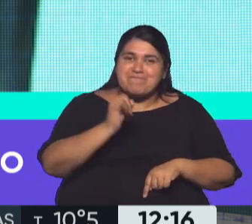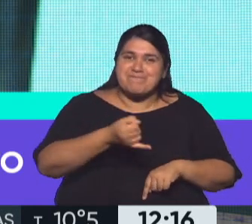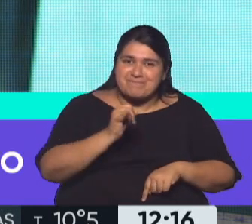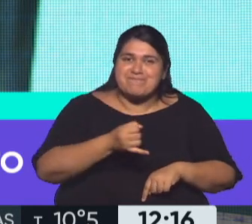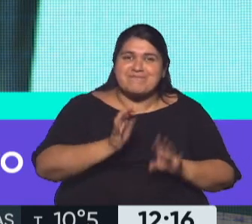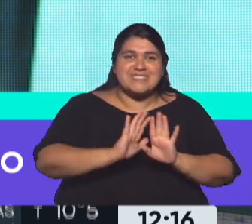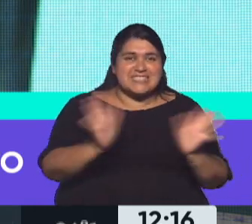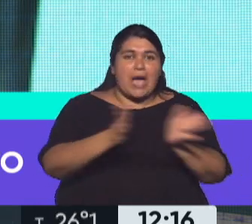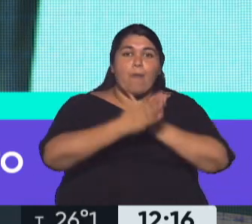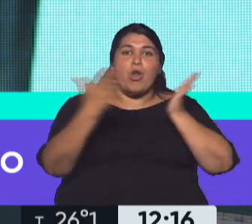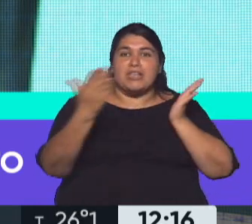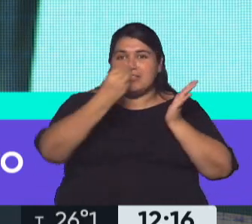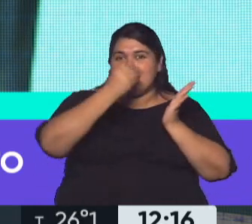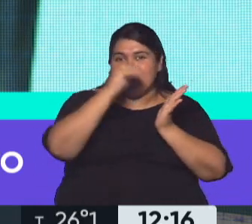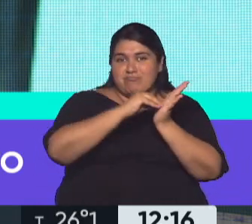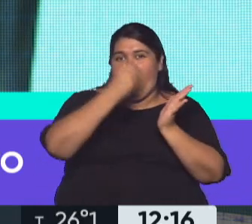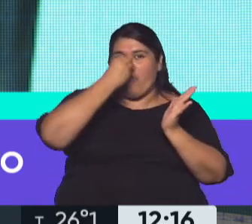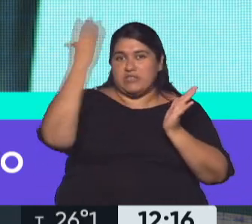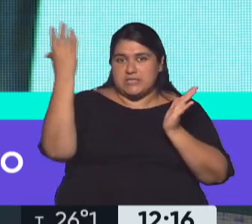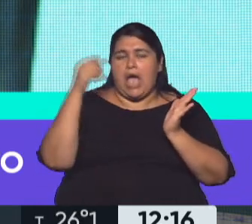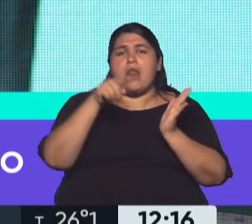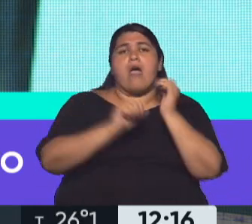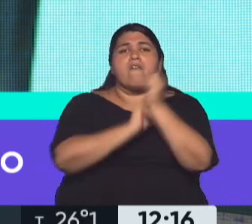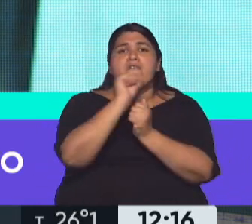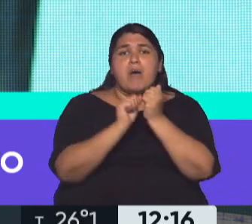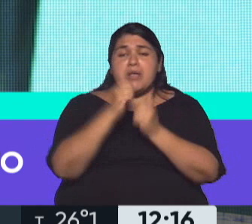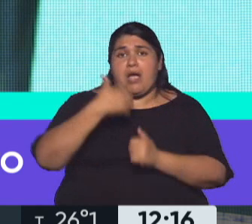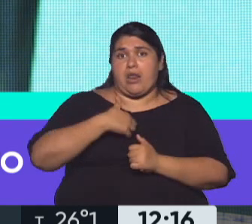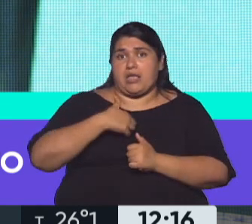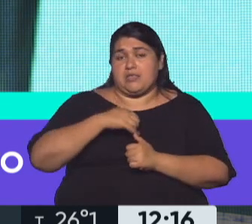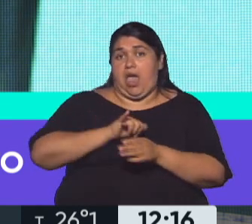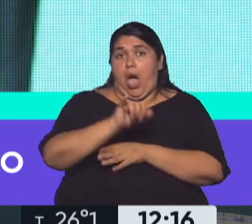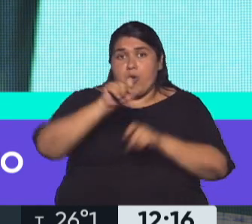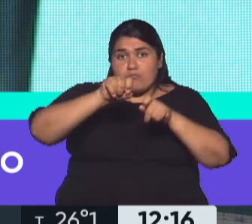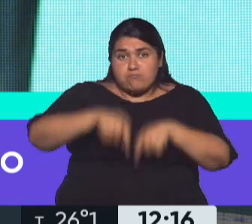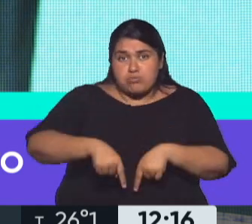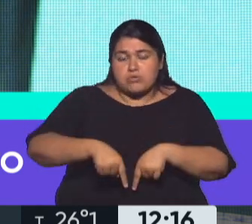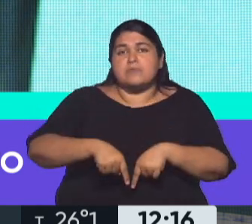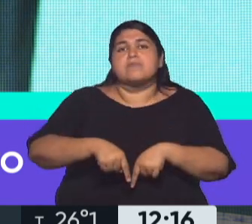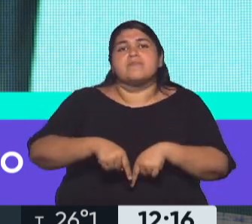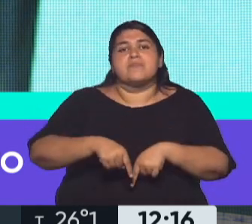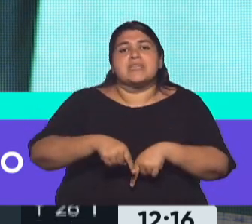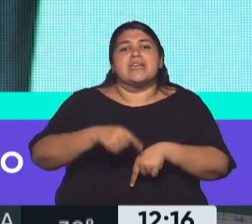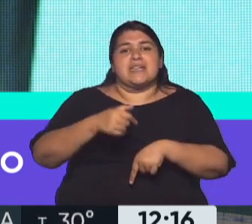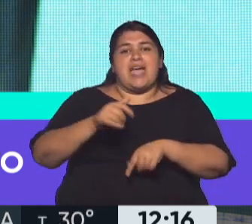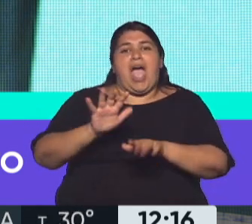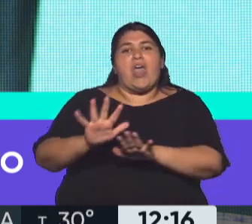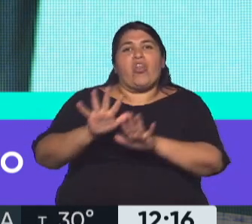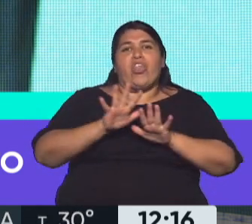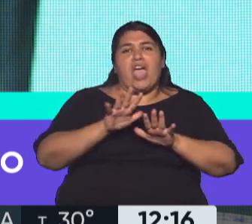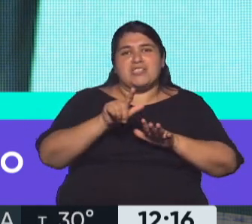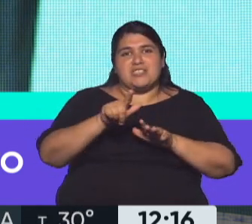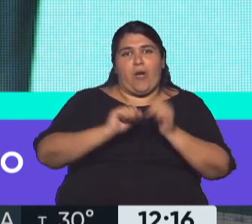Se publicó en el boletín oficial que la fábrica argentina de aviones va a producir 10 del